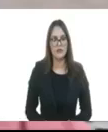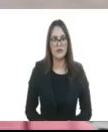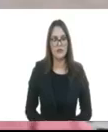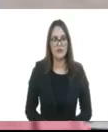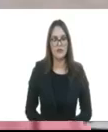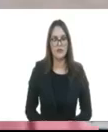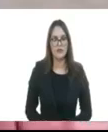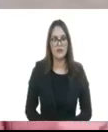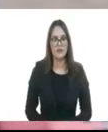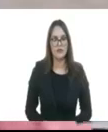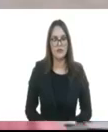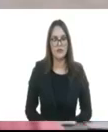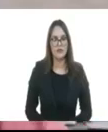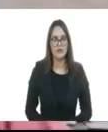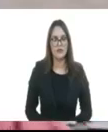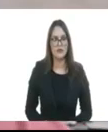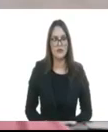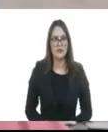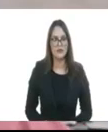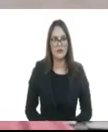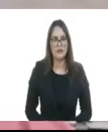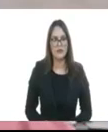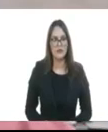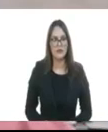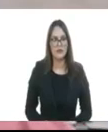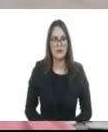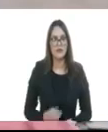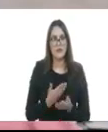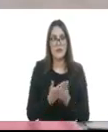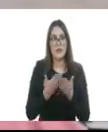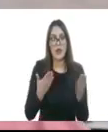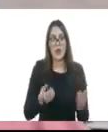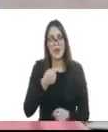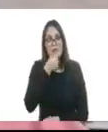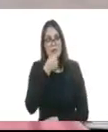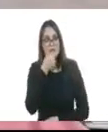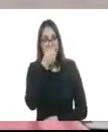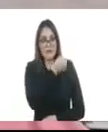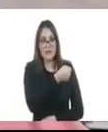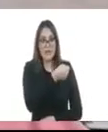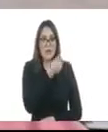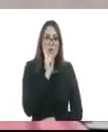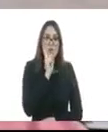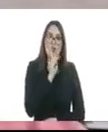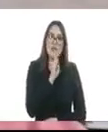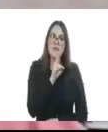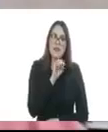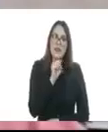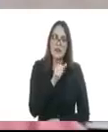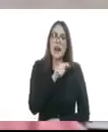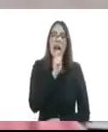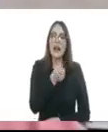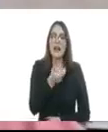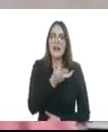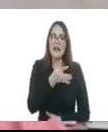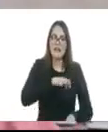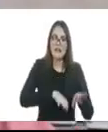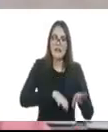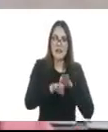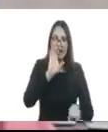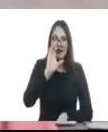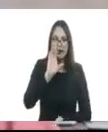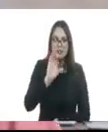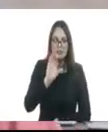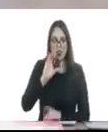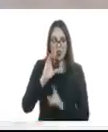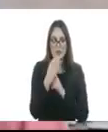ahora a dar la palabra a Brisa de la Comisión de Derechos Humanos de la Ciudad de México. Adelante, Brisa,